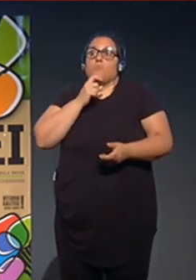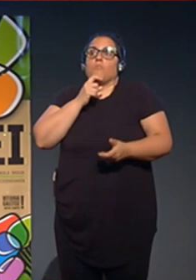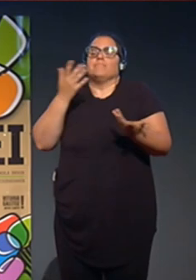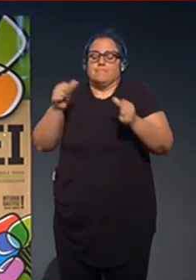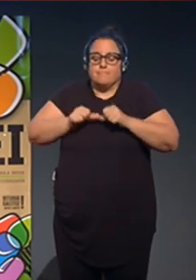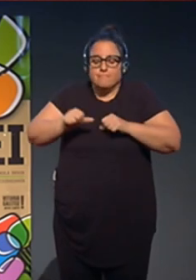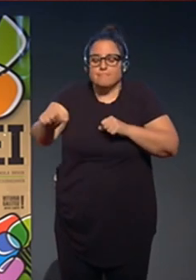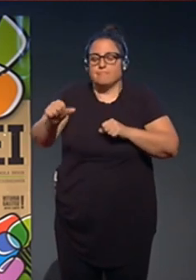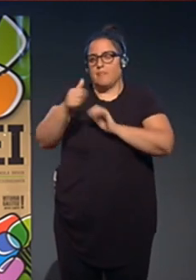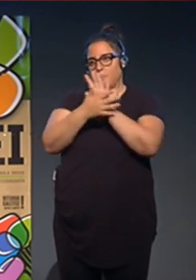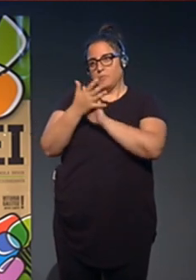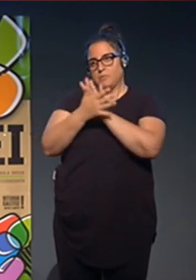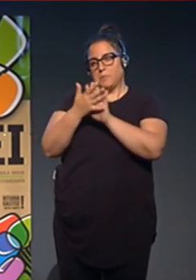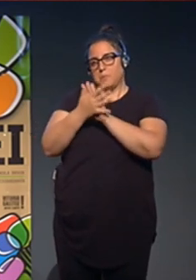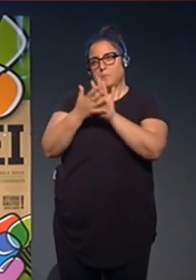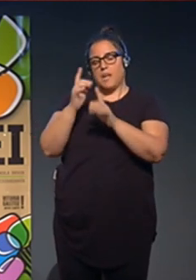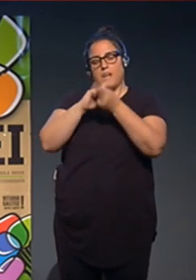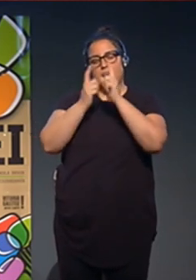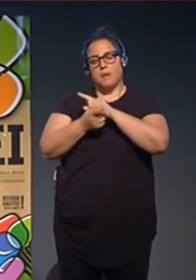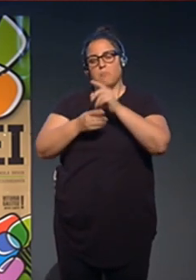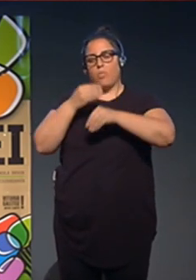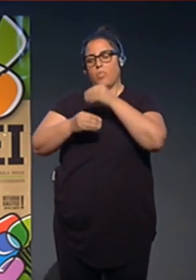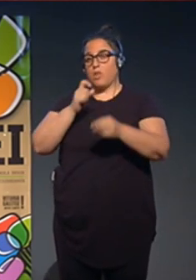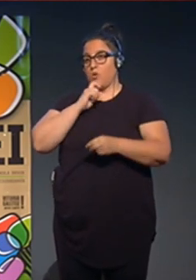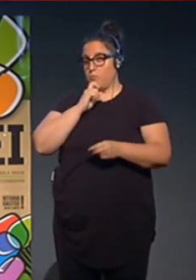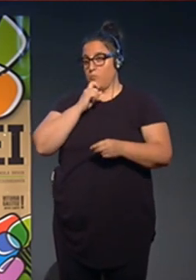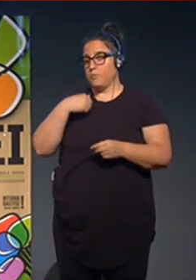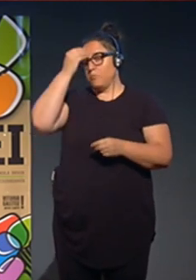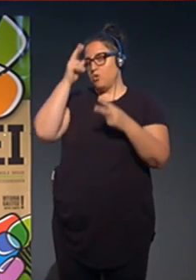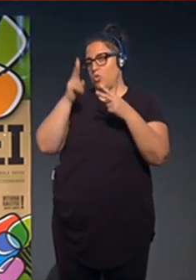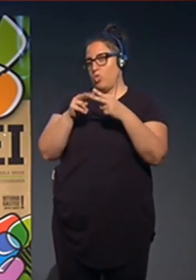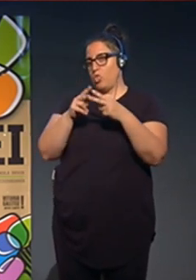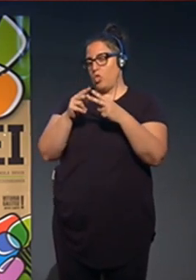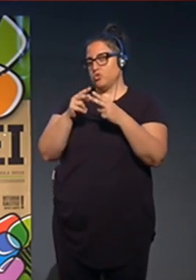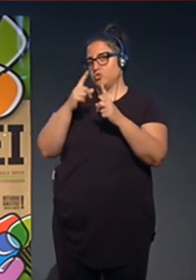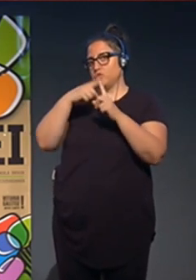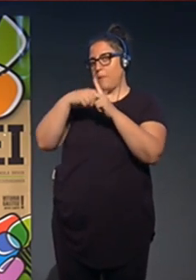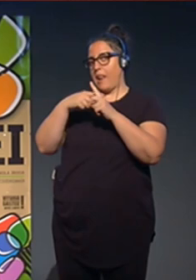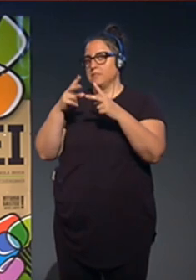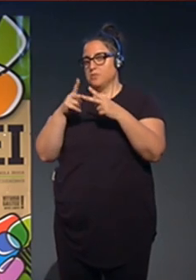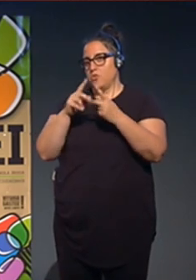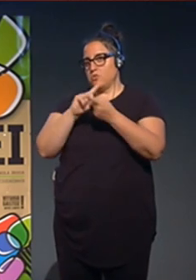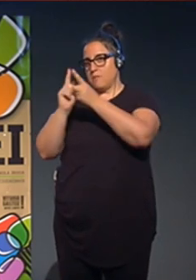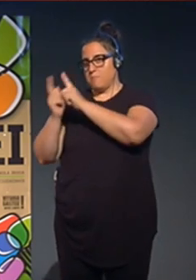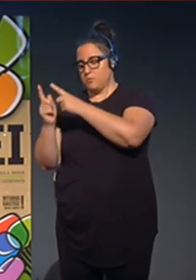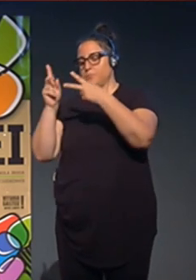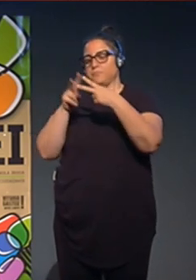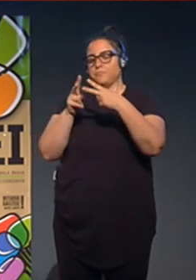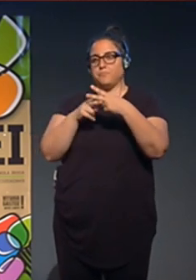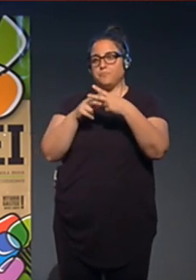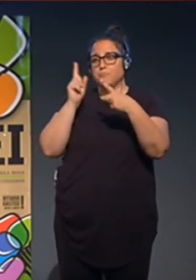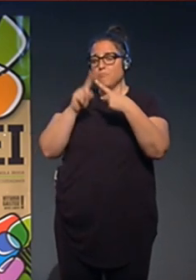de cómo hacemos esos cambios a dos niveles a mi juicio uno es eh a nivel